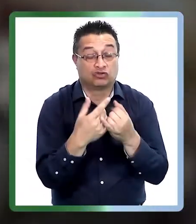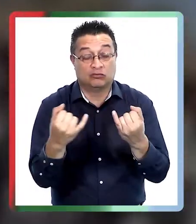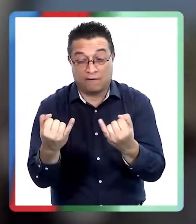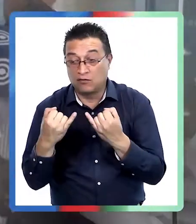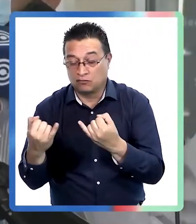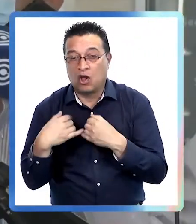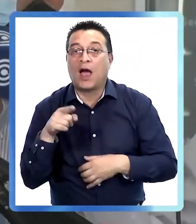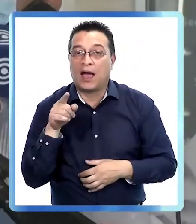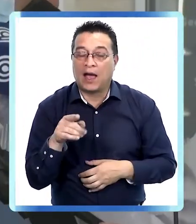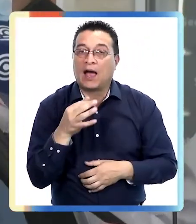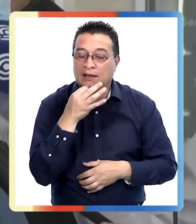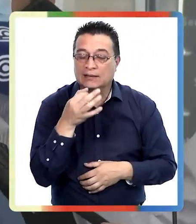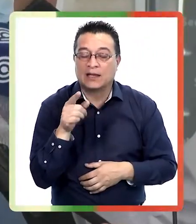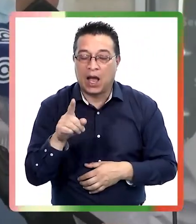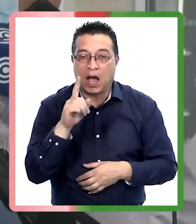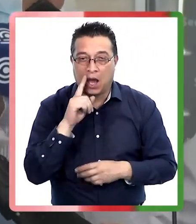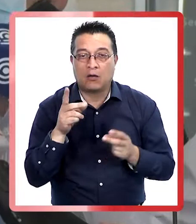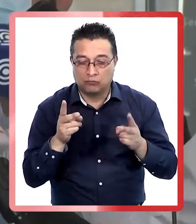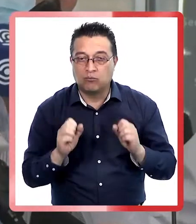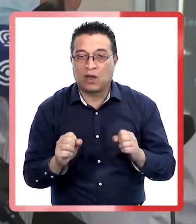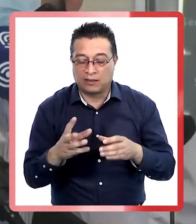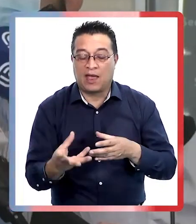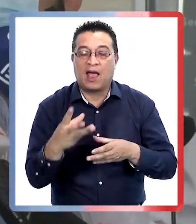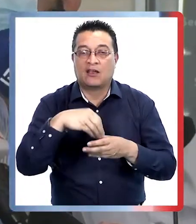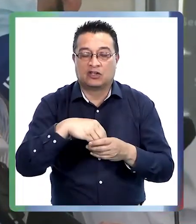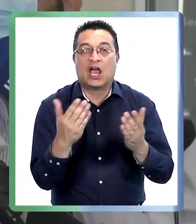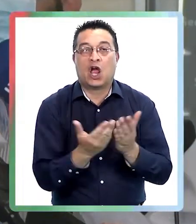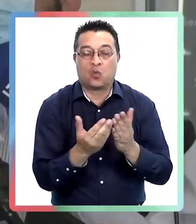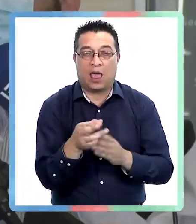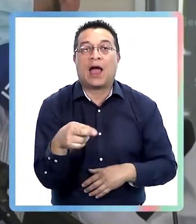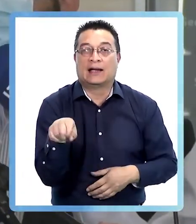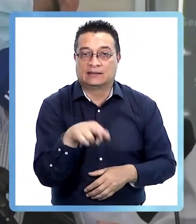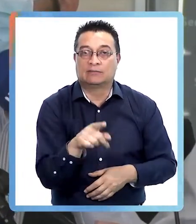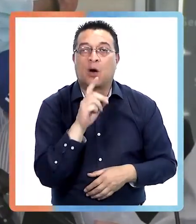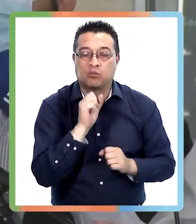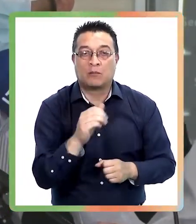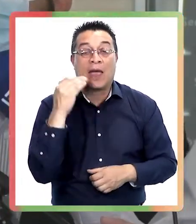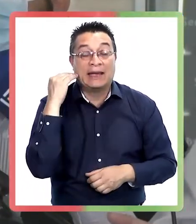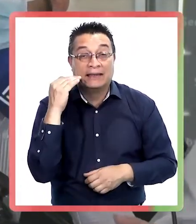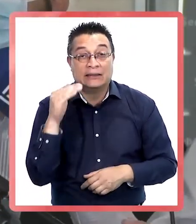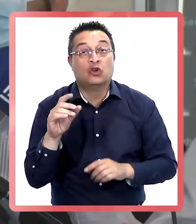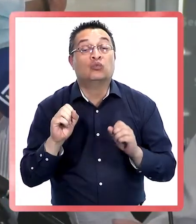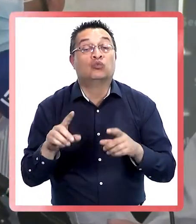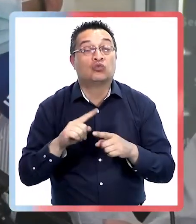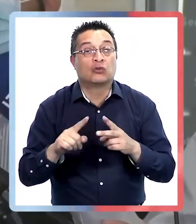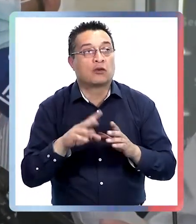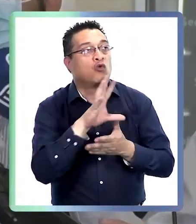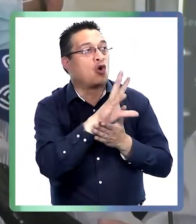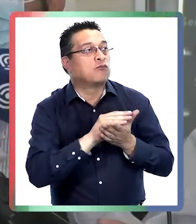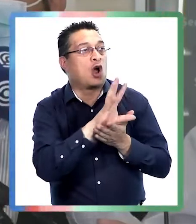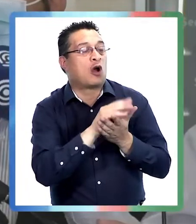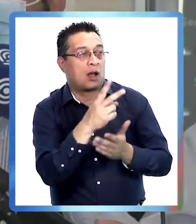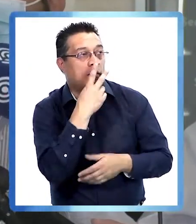nos podían decir que existía la posibilidad que al interior de las escuelas se repitiera lo mismo, pues los niños muchas veces repiten